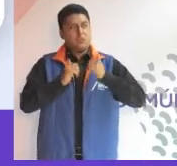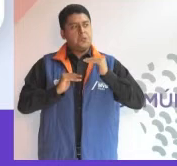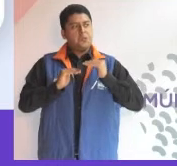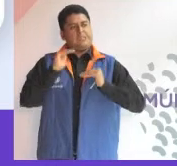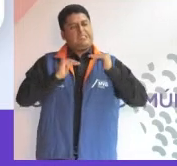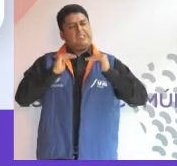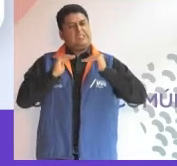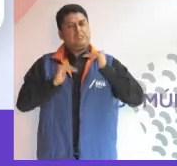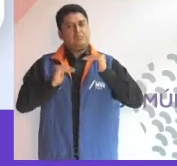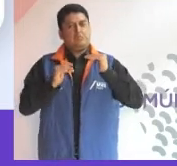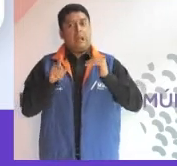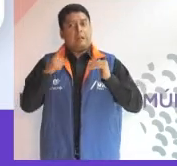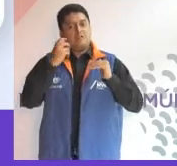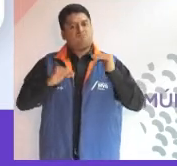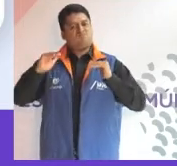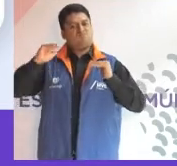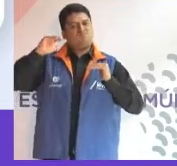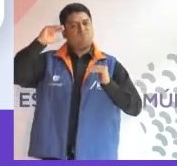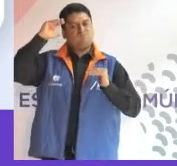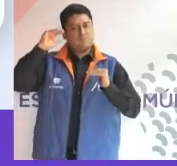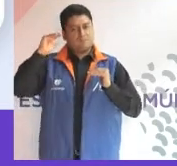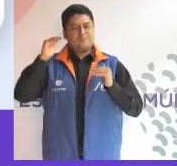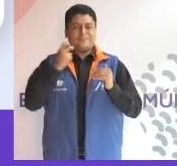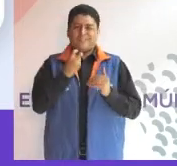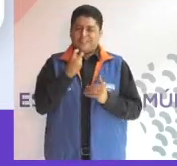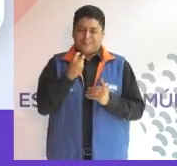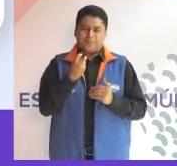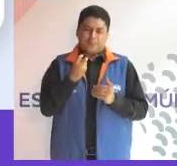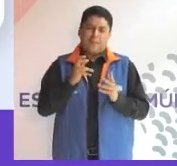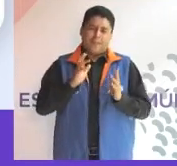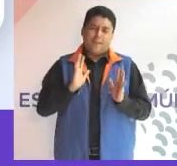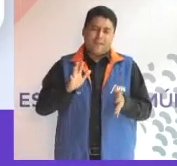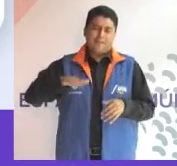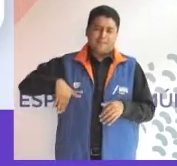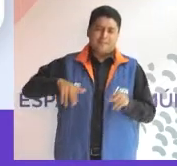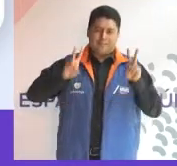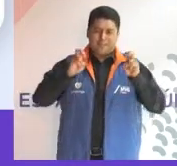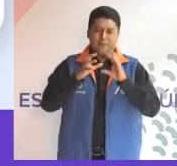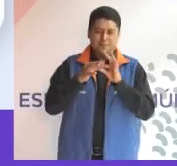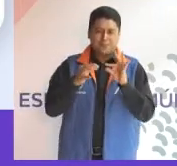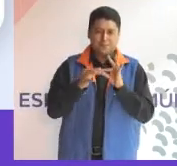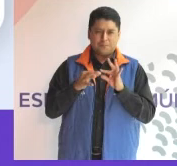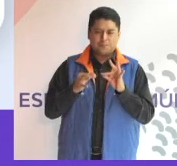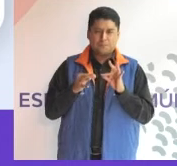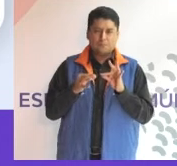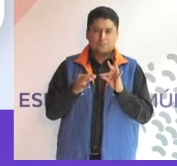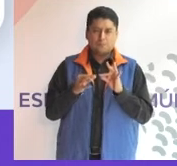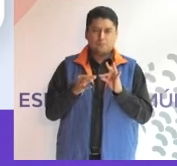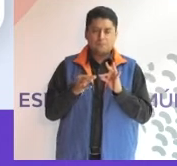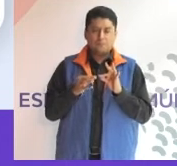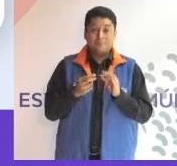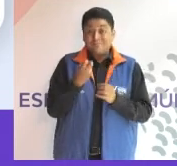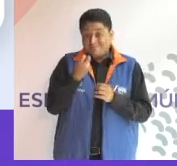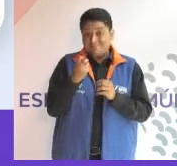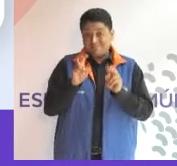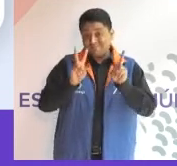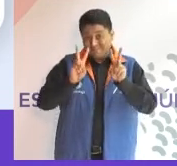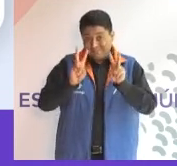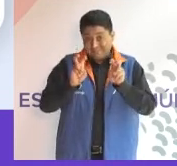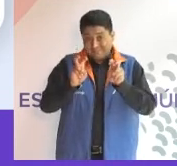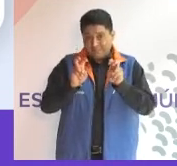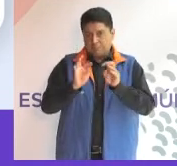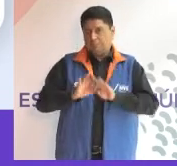antes. Y en esos temas, entonces, está el tema de cómo logramos que las